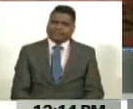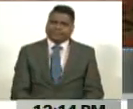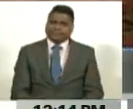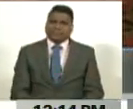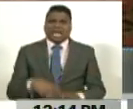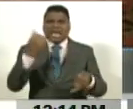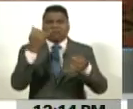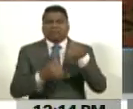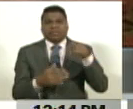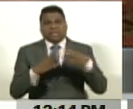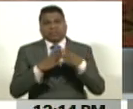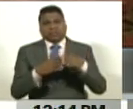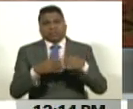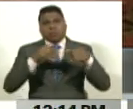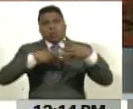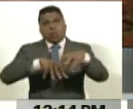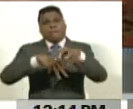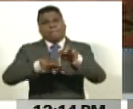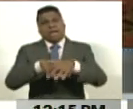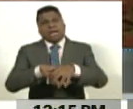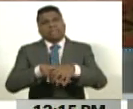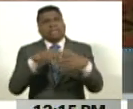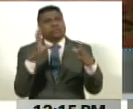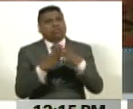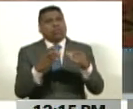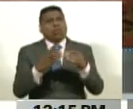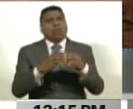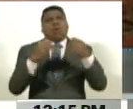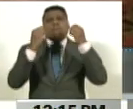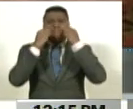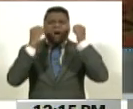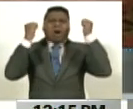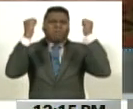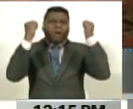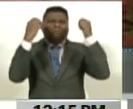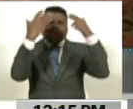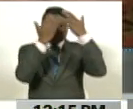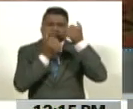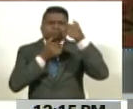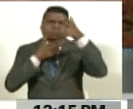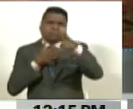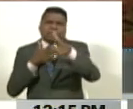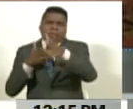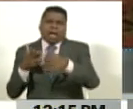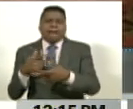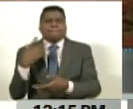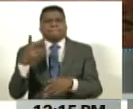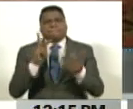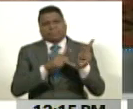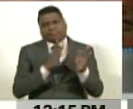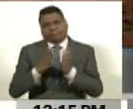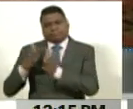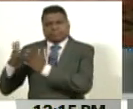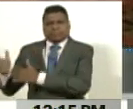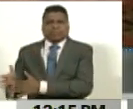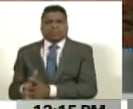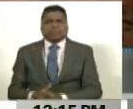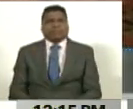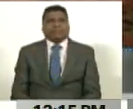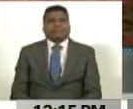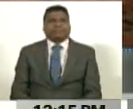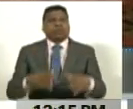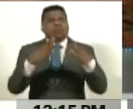es invadida por sectores violentos, los cuales de manera coordinada, muy bien preparada, organizada, con